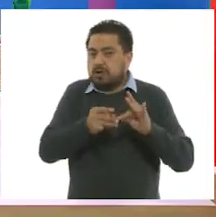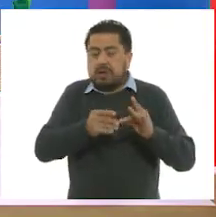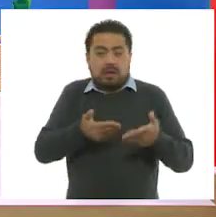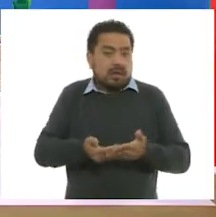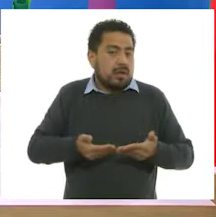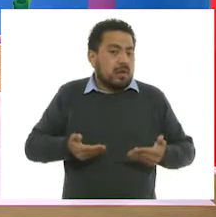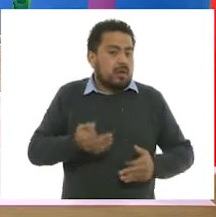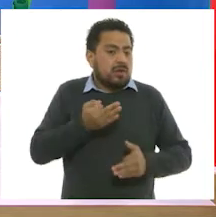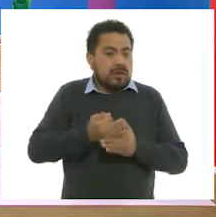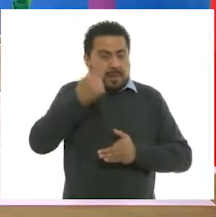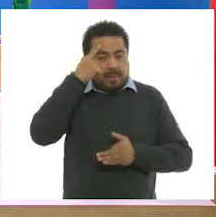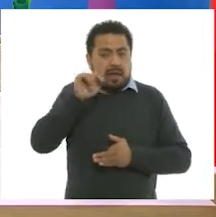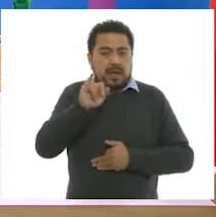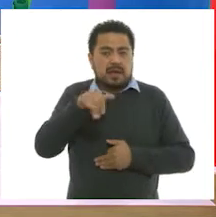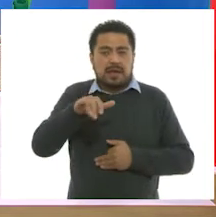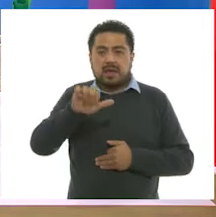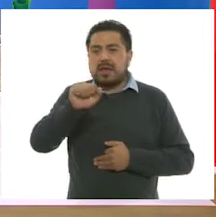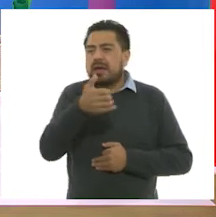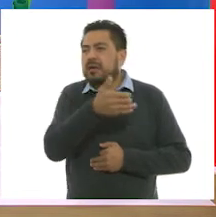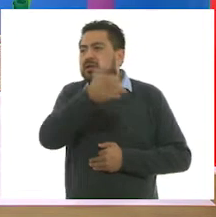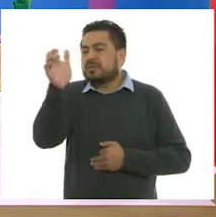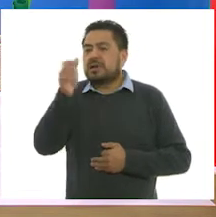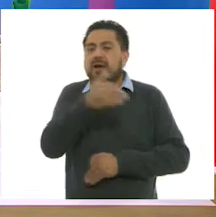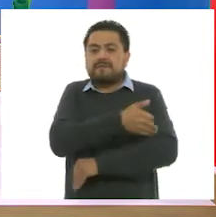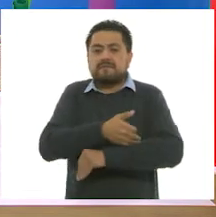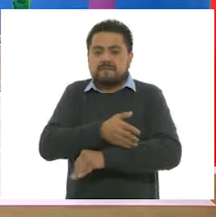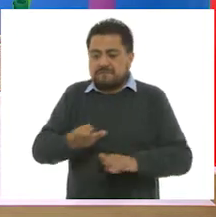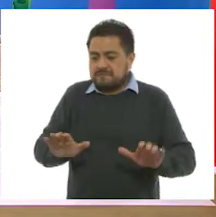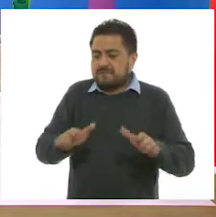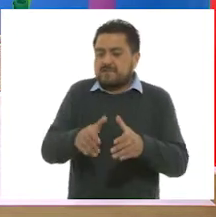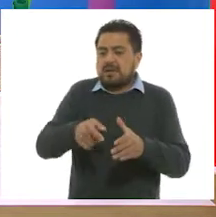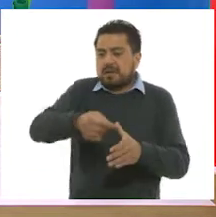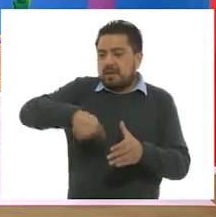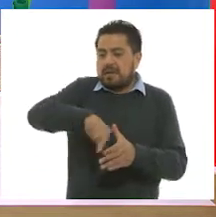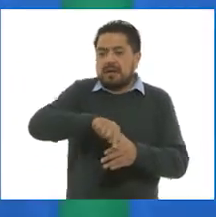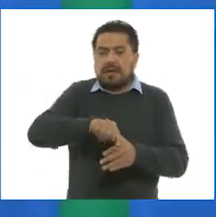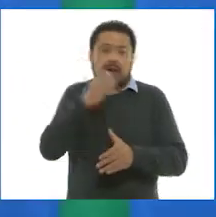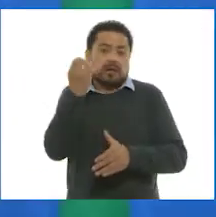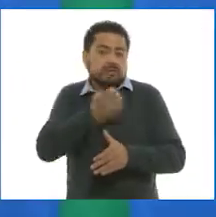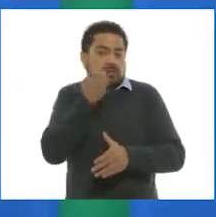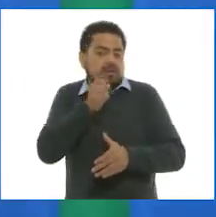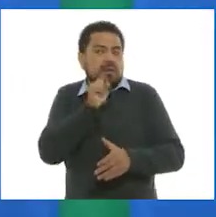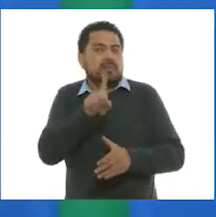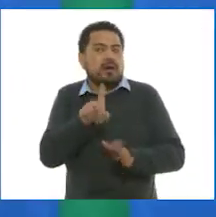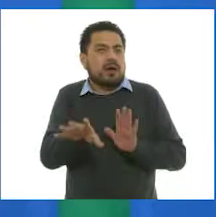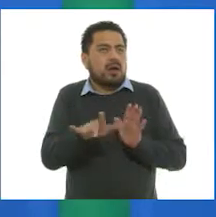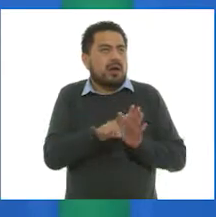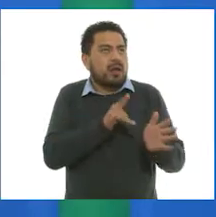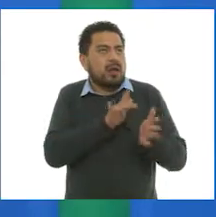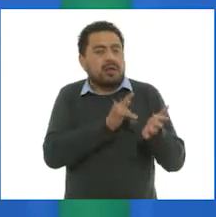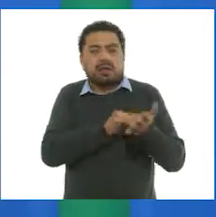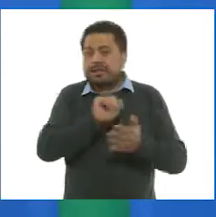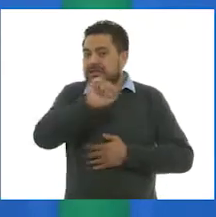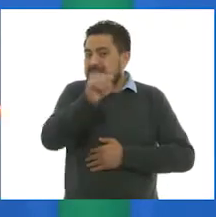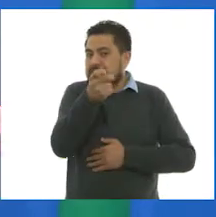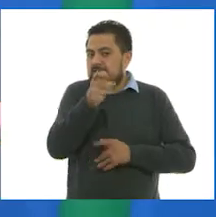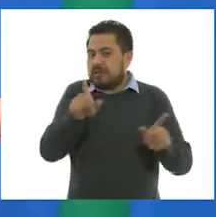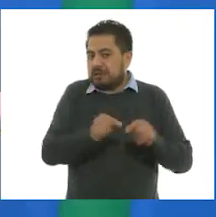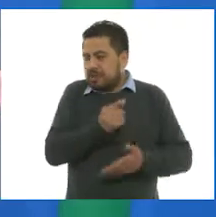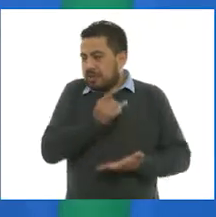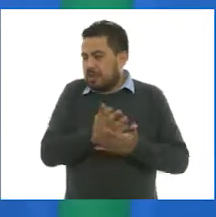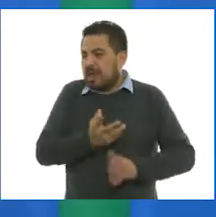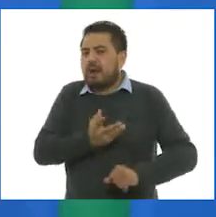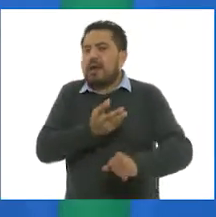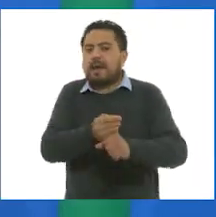entonces que para los incas campesinos la familia y la comunidad eran su escuela. Exactamente. Y ya solamente me resta